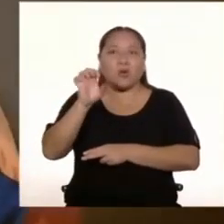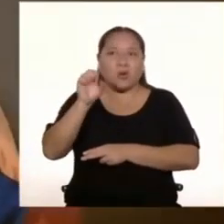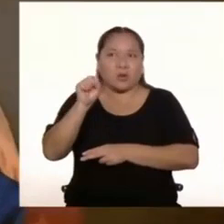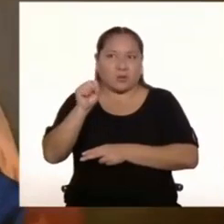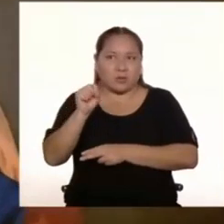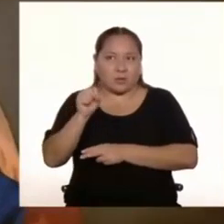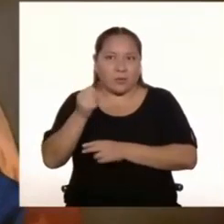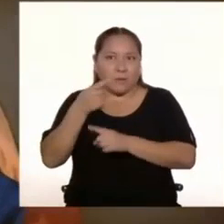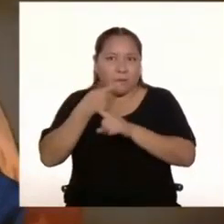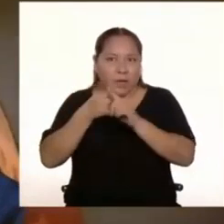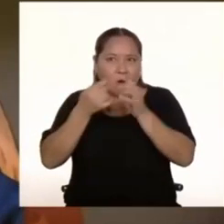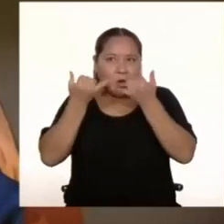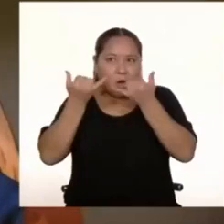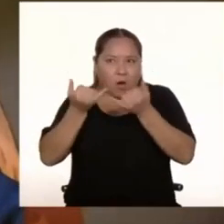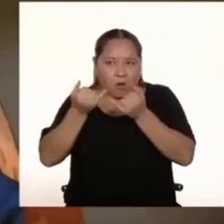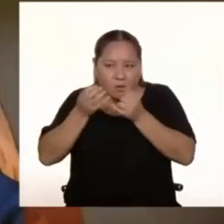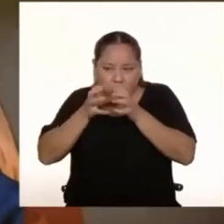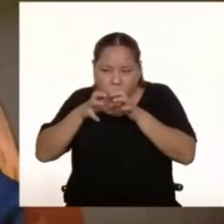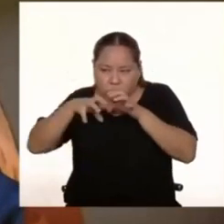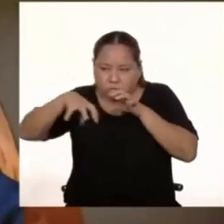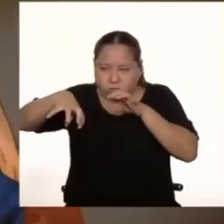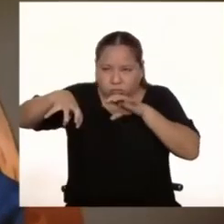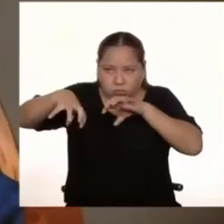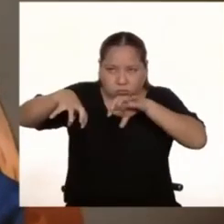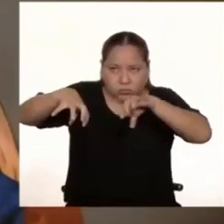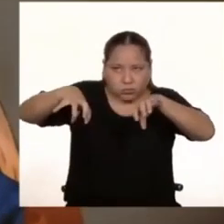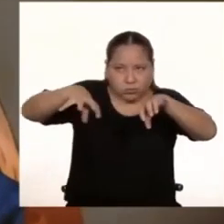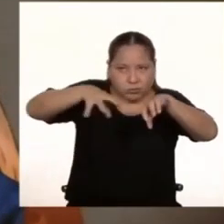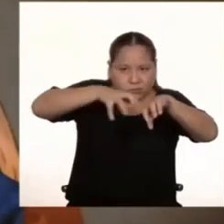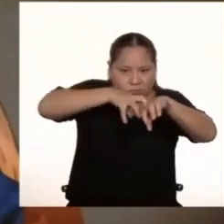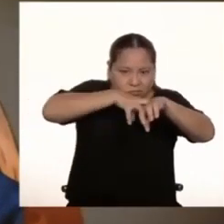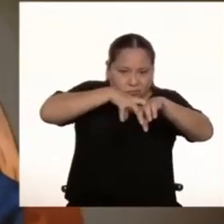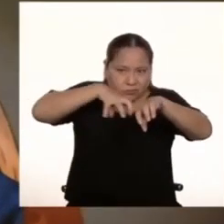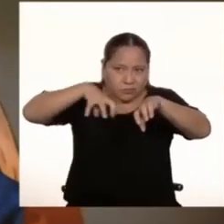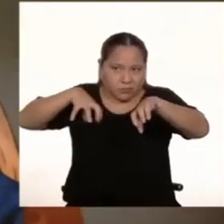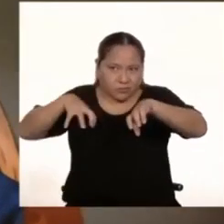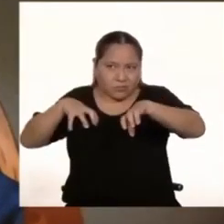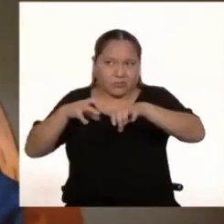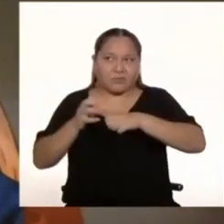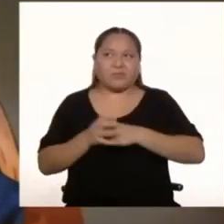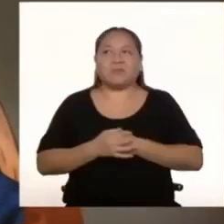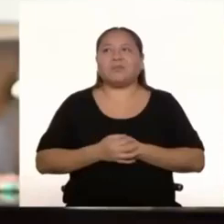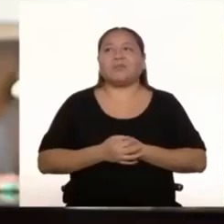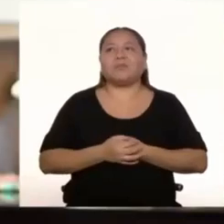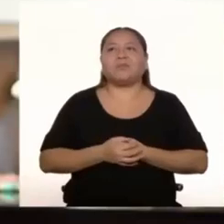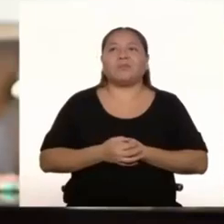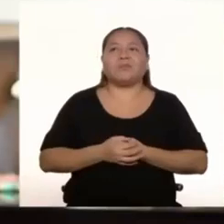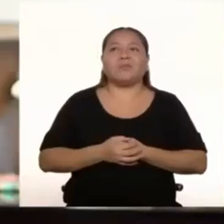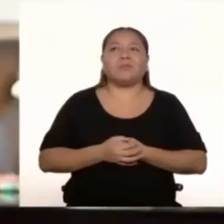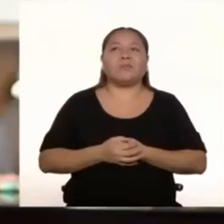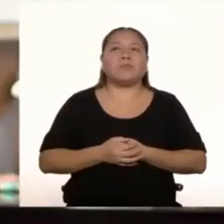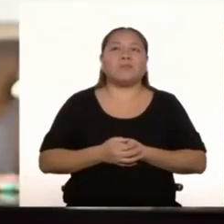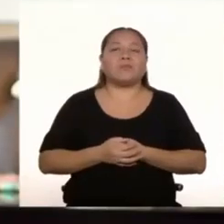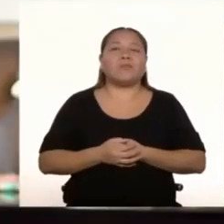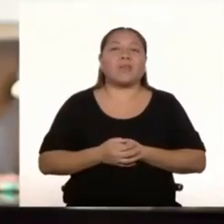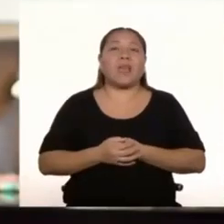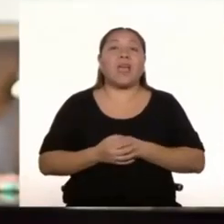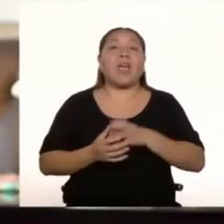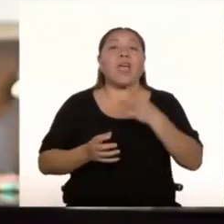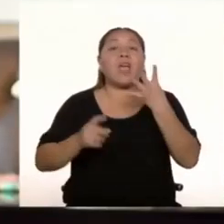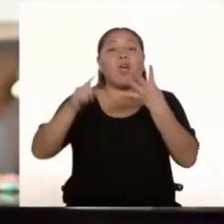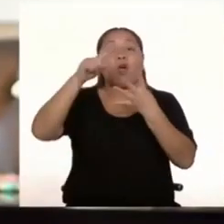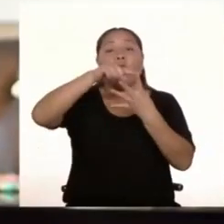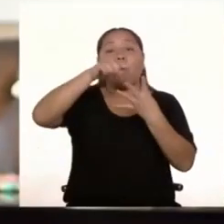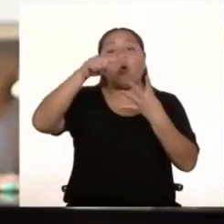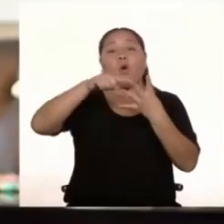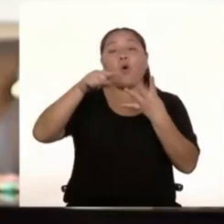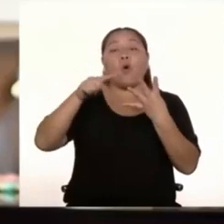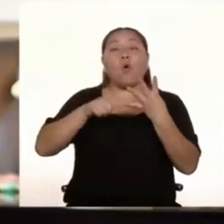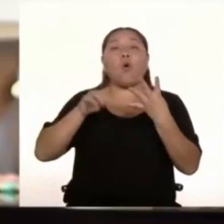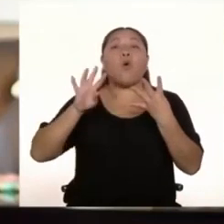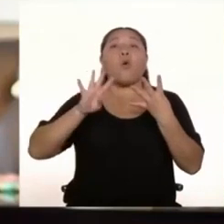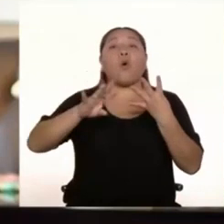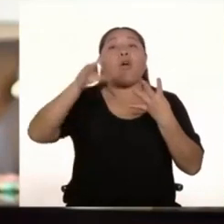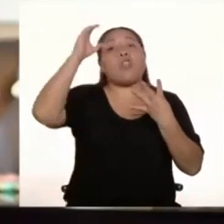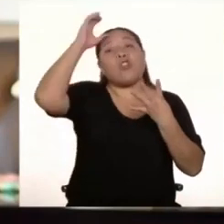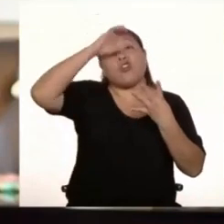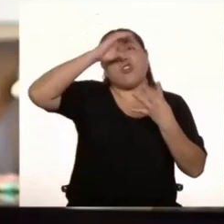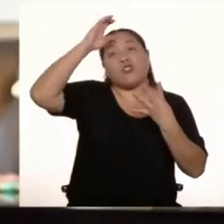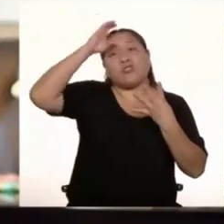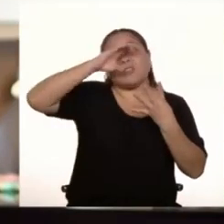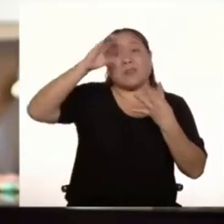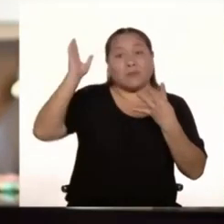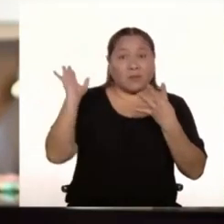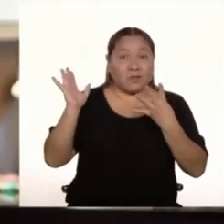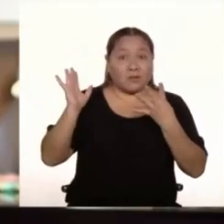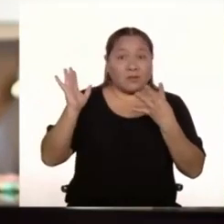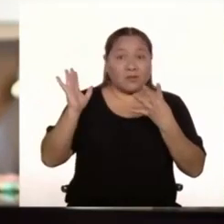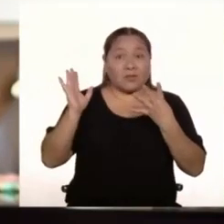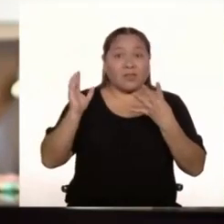detalle y distinguirlos en varias categorías. Bueno, hay 4 conceptos que siempre se manejan, ¿no? Y que hemos